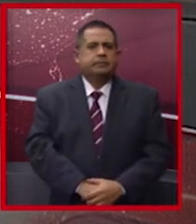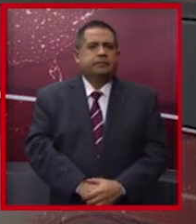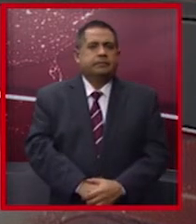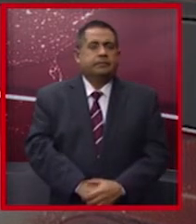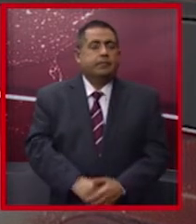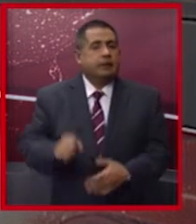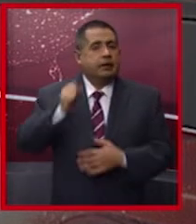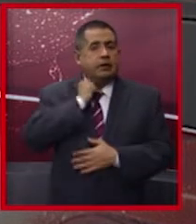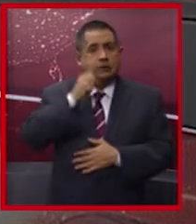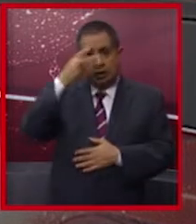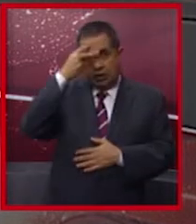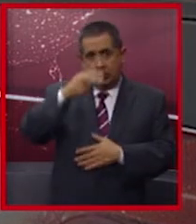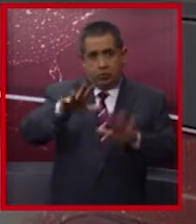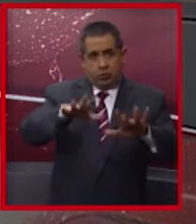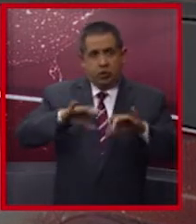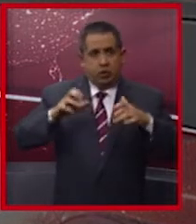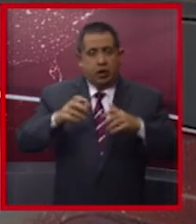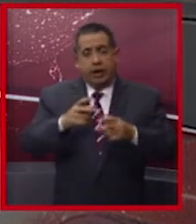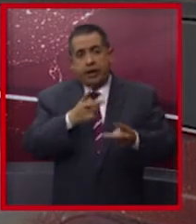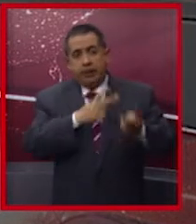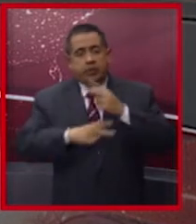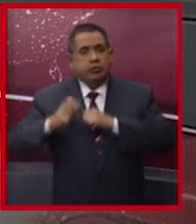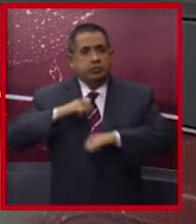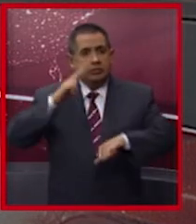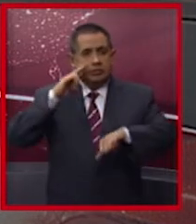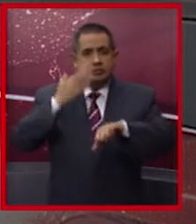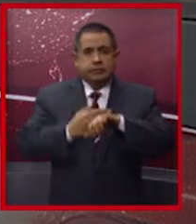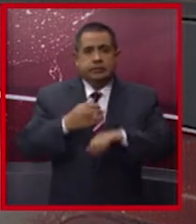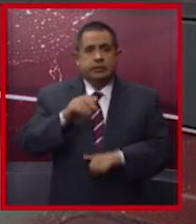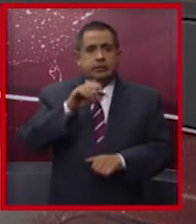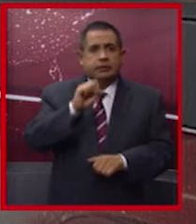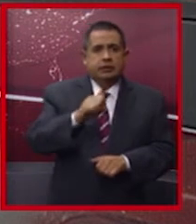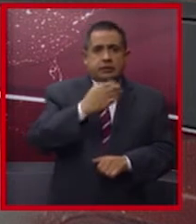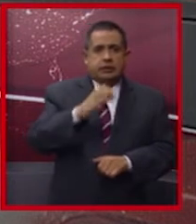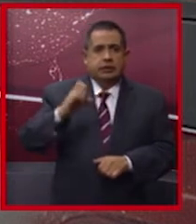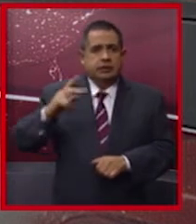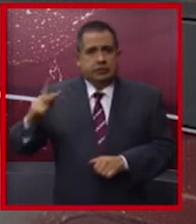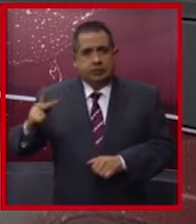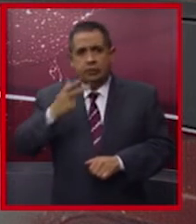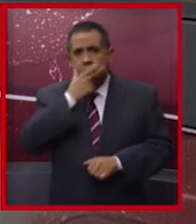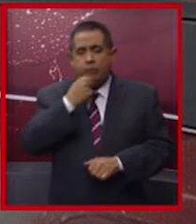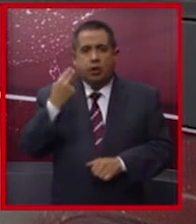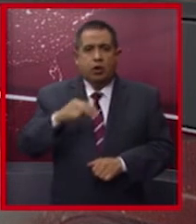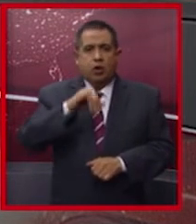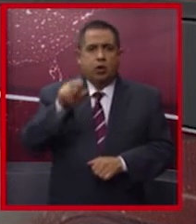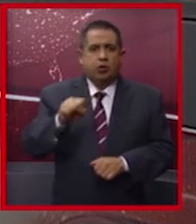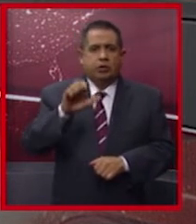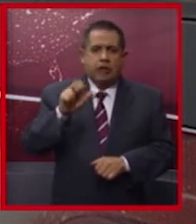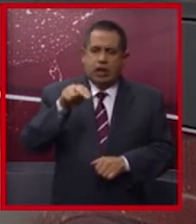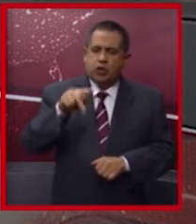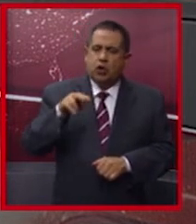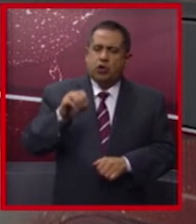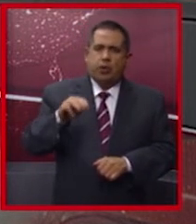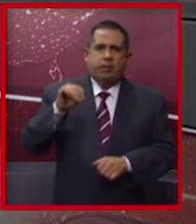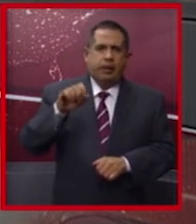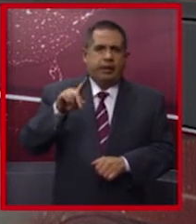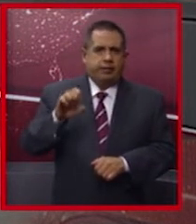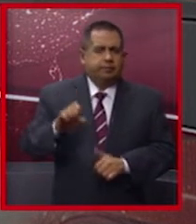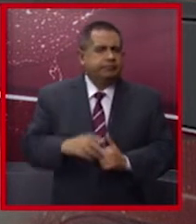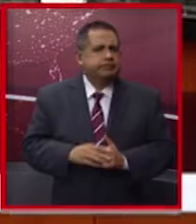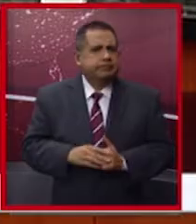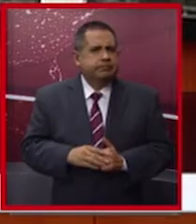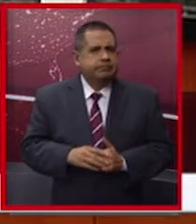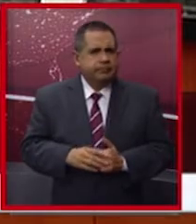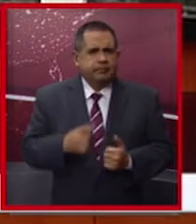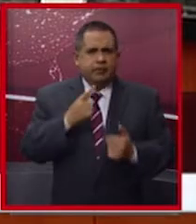Ante el Pleno del Senado de la República, acudió a comparecer el titular de la Secretaría de Hacienda y Crédito Público, José Antonio Meade Curi Breña. Explicó